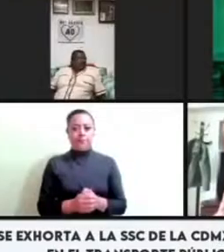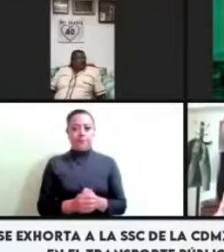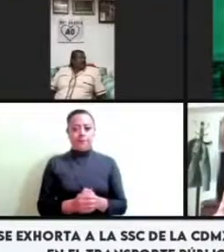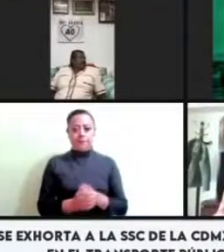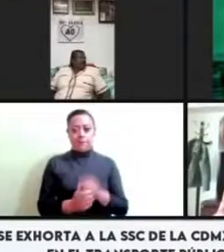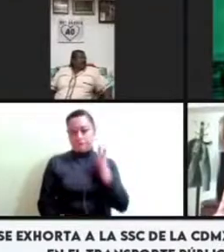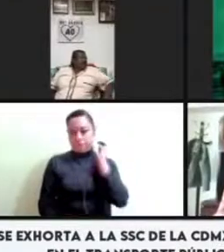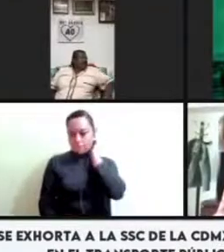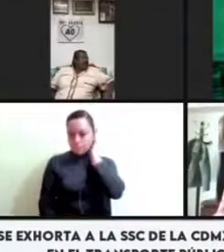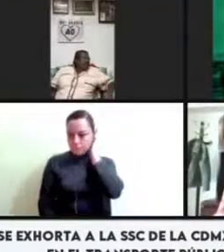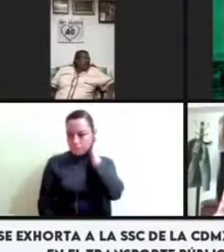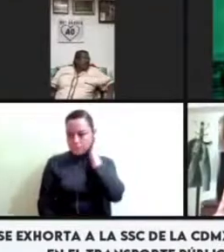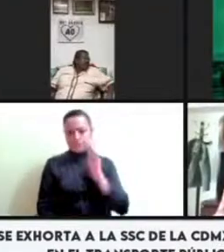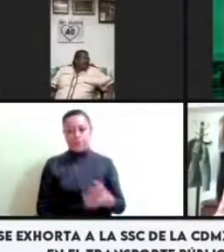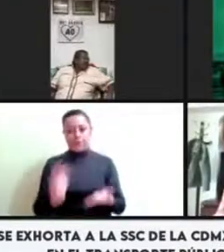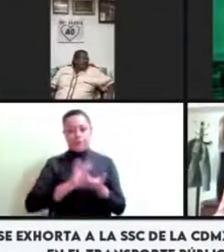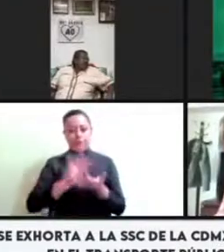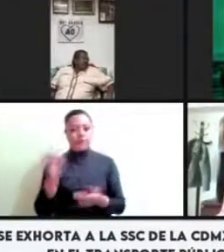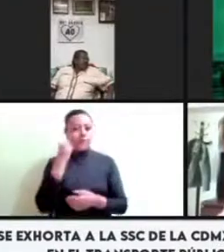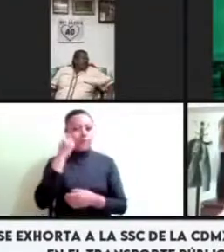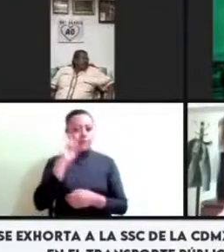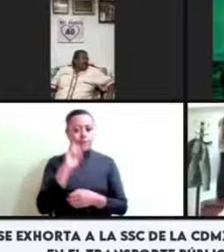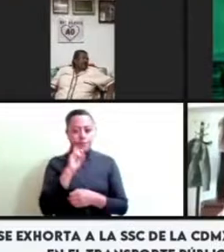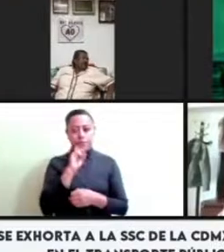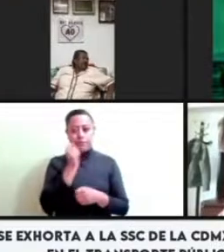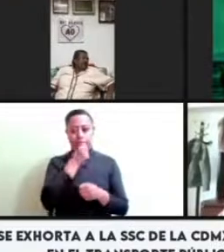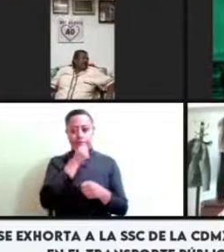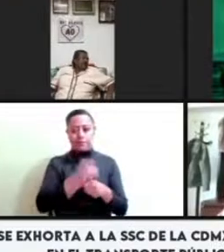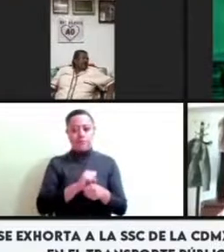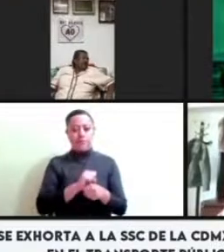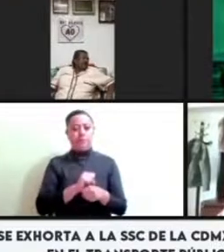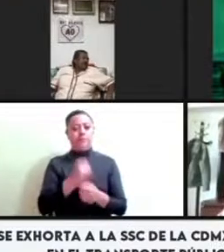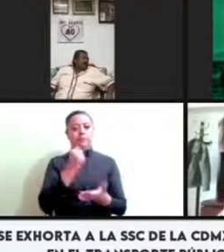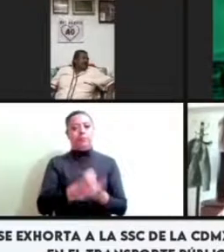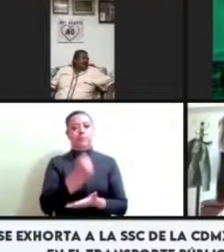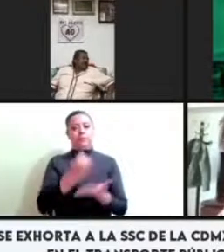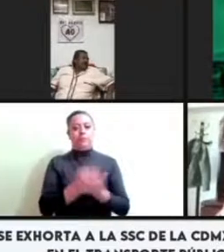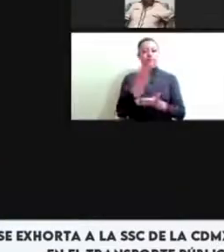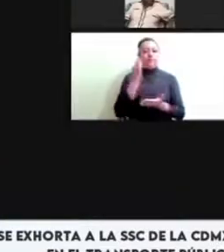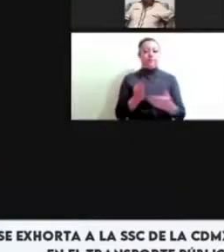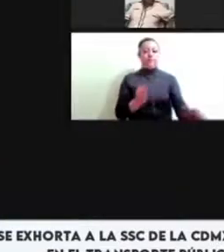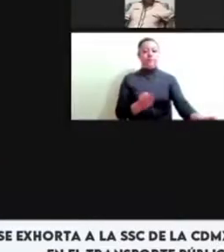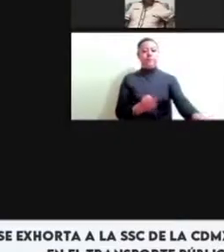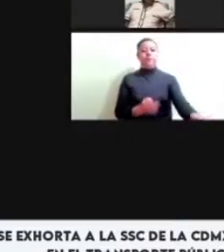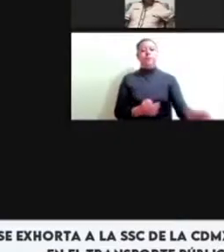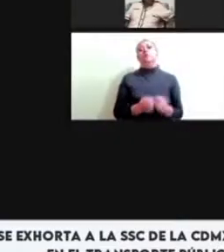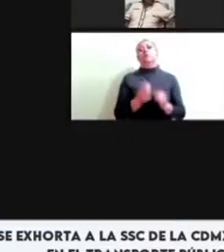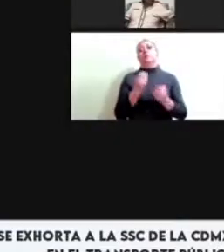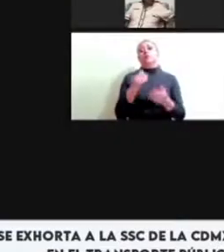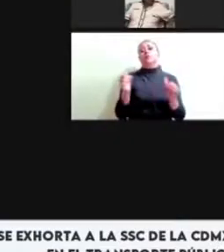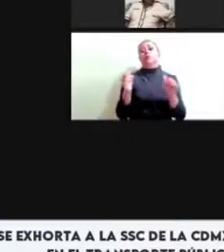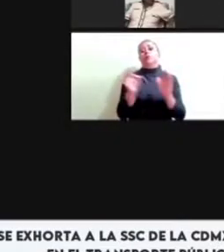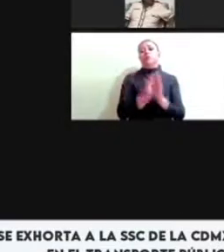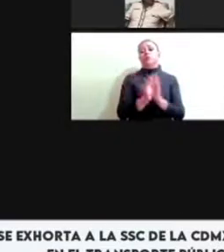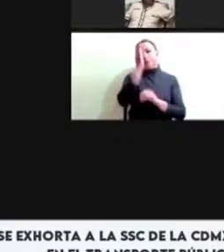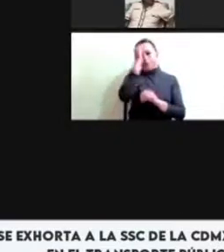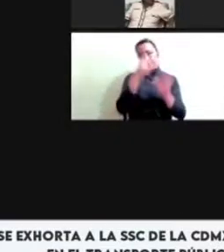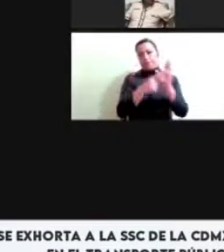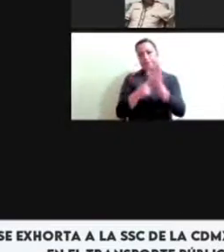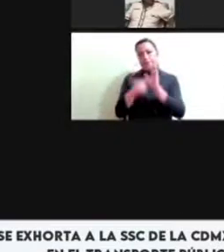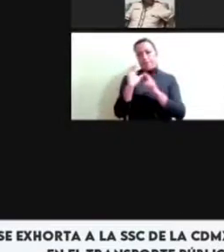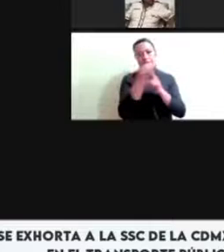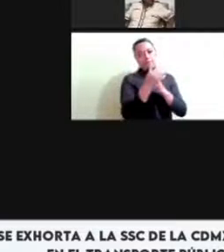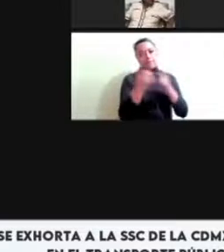Gracias, diputada secretaria. En consecuencia, se aprueba el dictamen al punto de acuerdo que presentó en la Comisión de Seguridad Ciudadana. Remítase a las autoridades correspondientes.